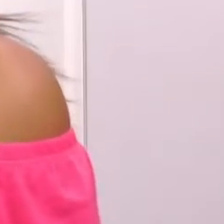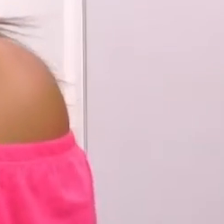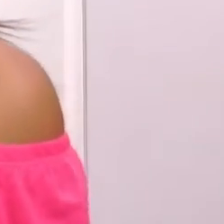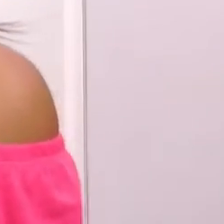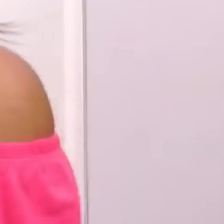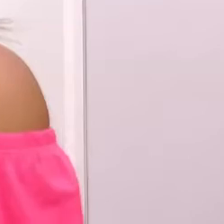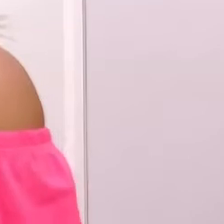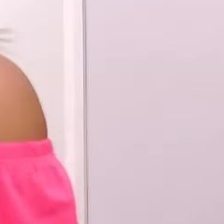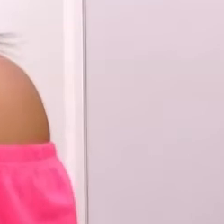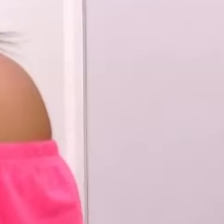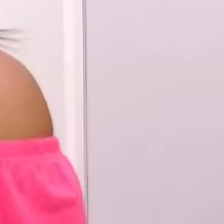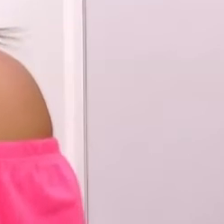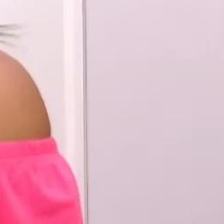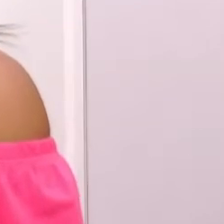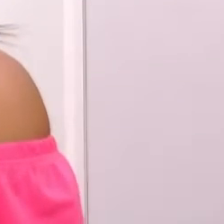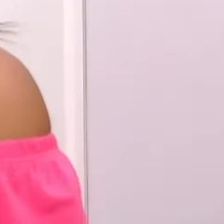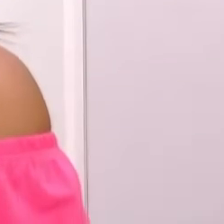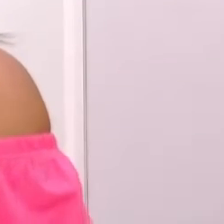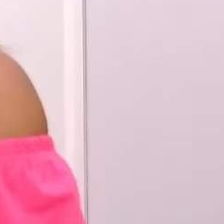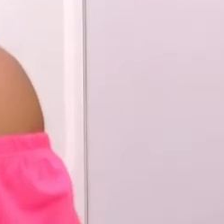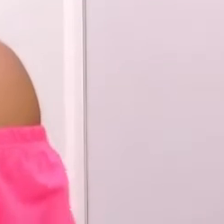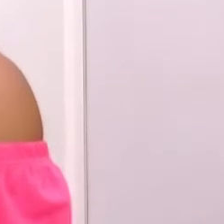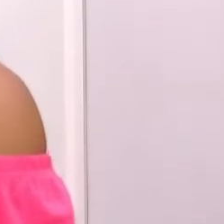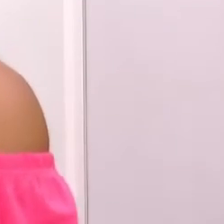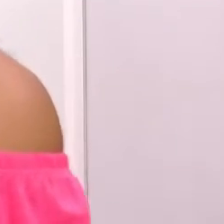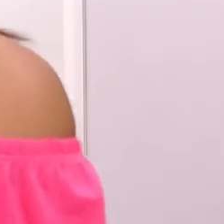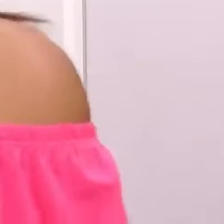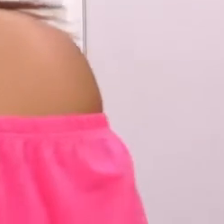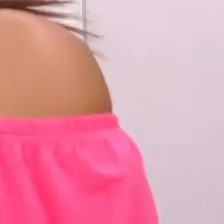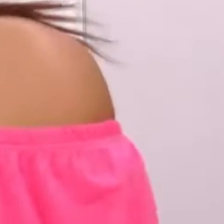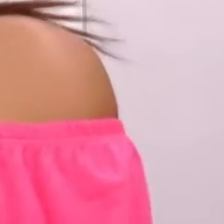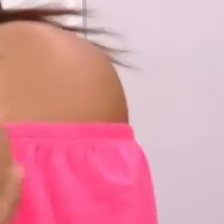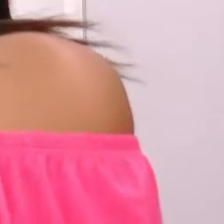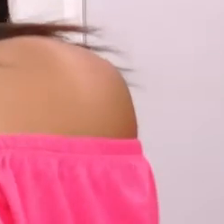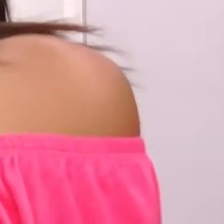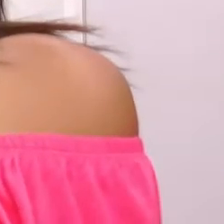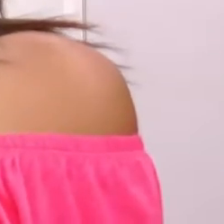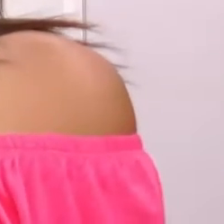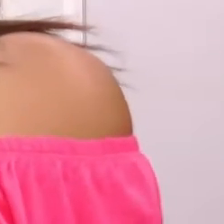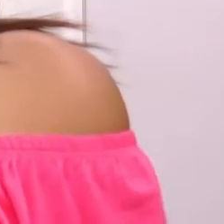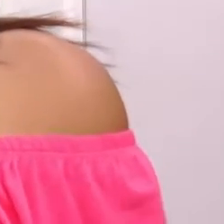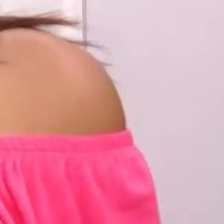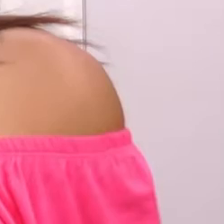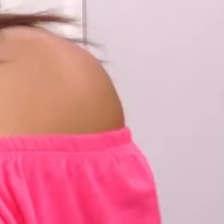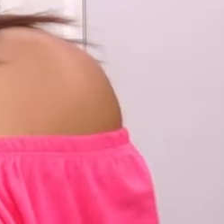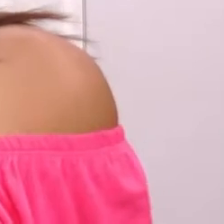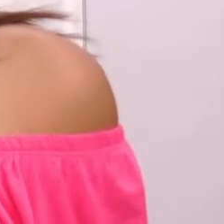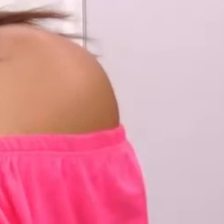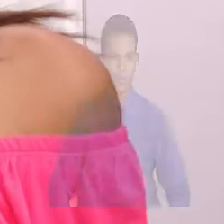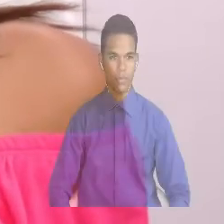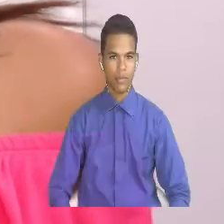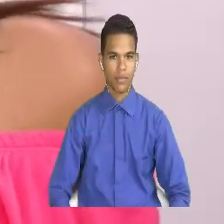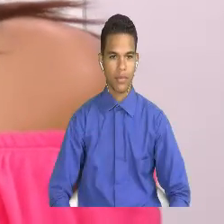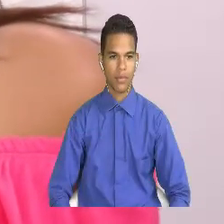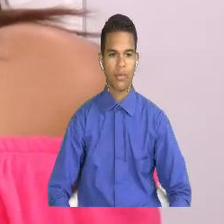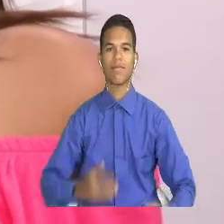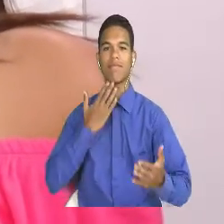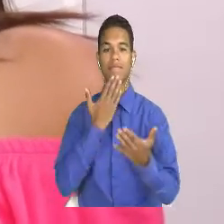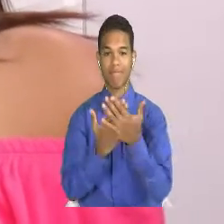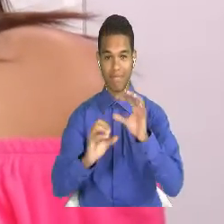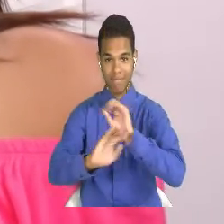buenos días, mi querida Barranca Bermeja. Qué rico volver a iniciar esta semana del 3 de abril con todos ustedes, mis queridos televidentes de este su programa,